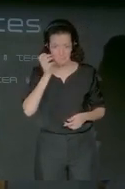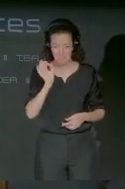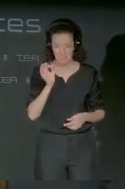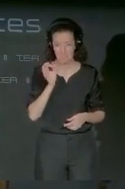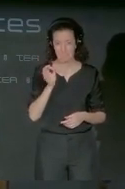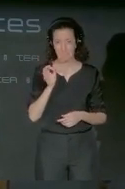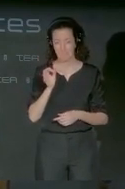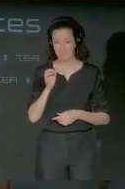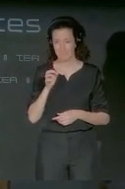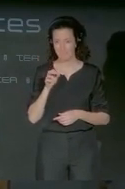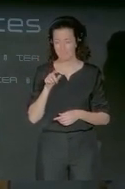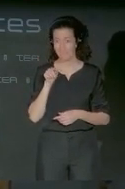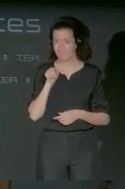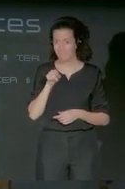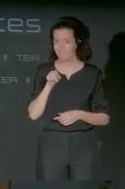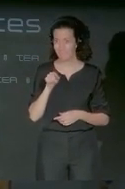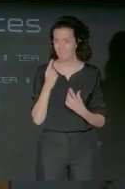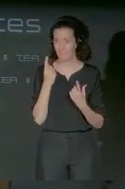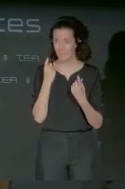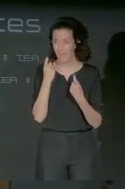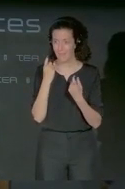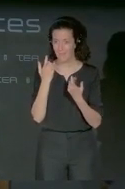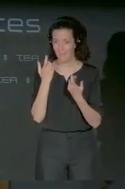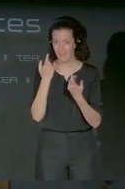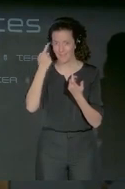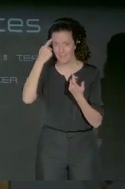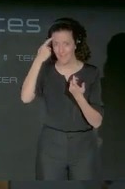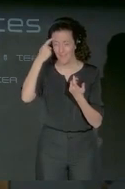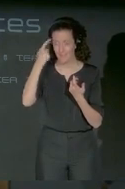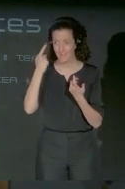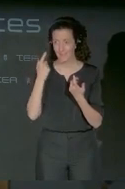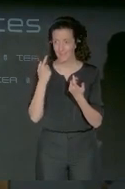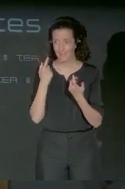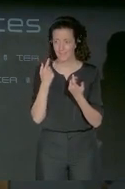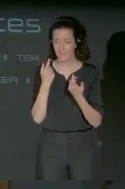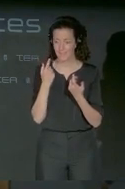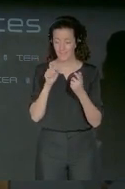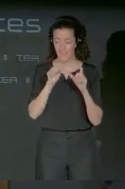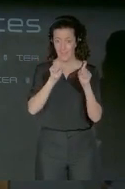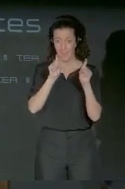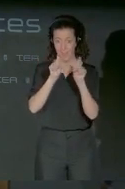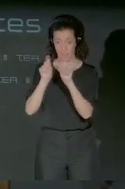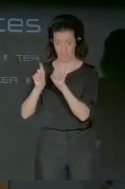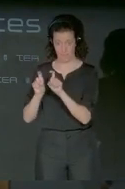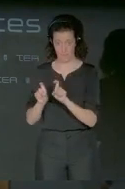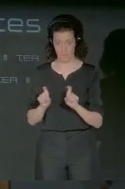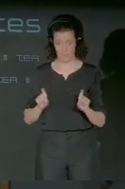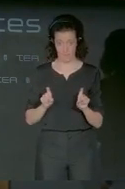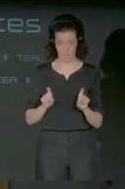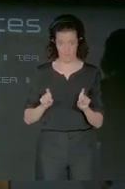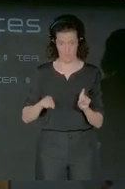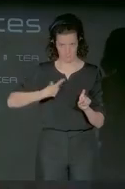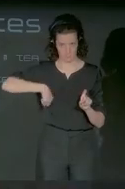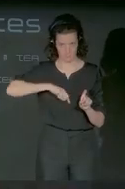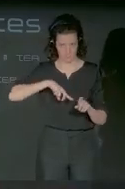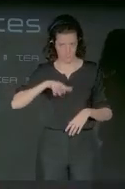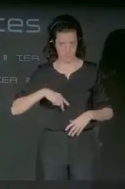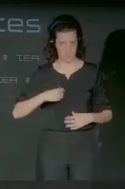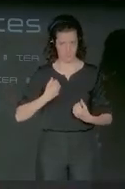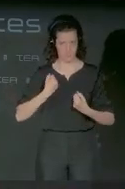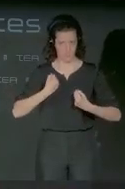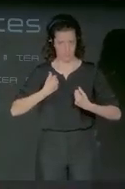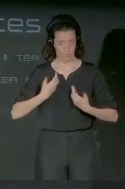precisamente uno de los grandes análisis. ¿Qué empresas son europeas? O sea, somos una potencia a nivel de consumo de videojuegos y en nuestra industria